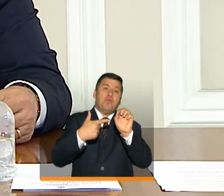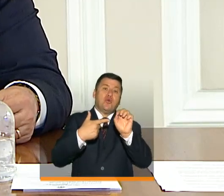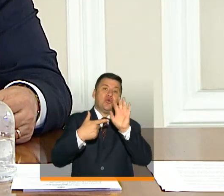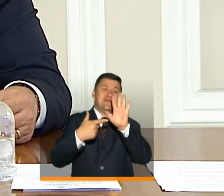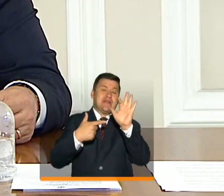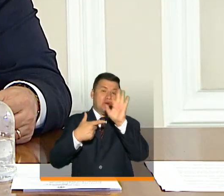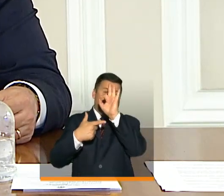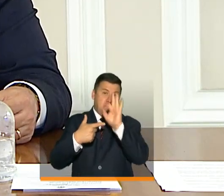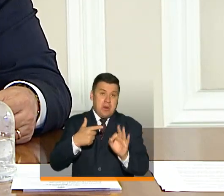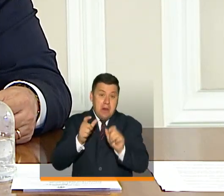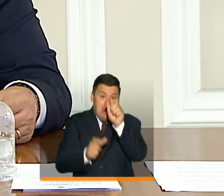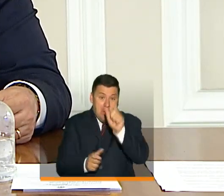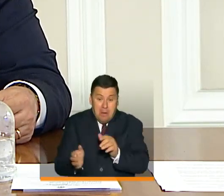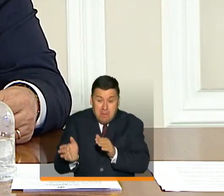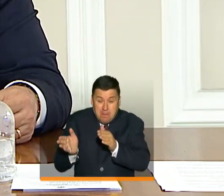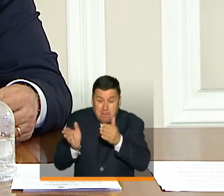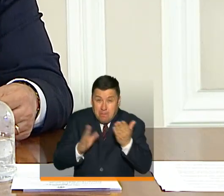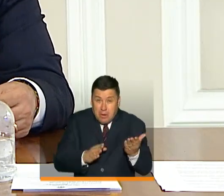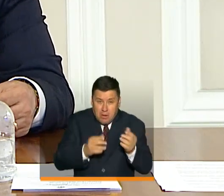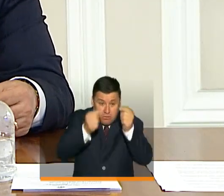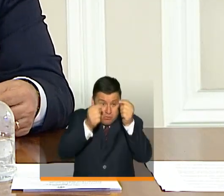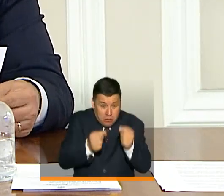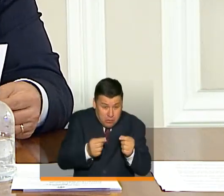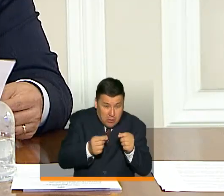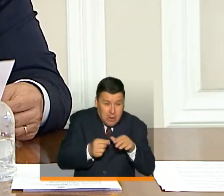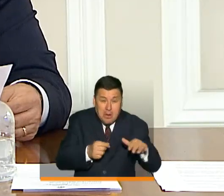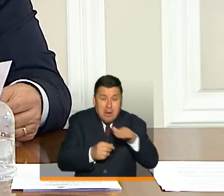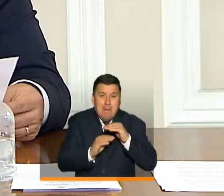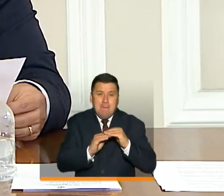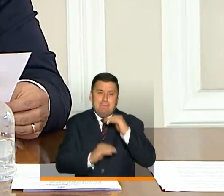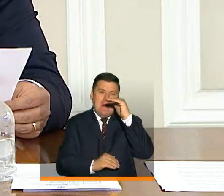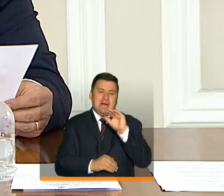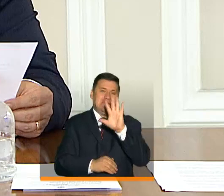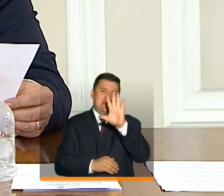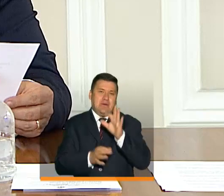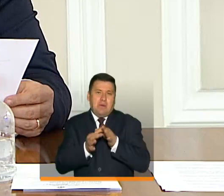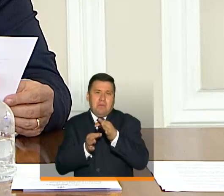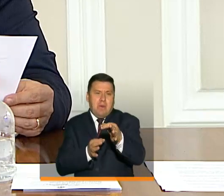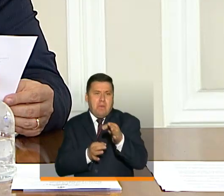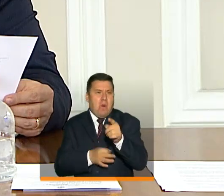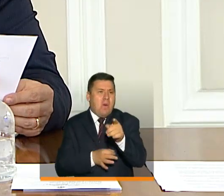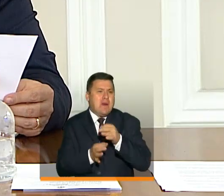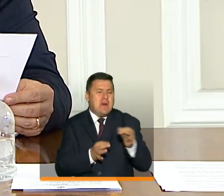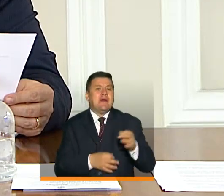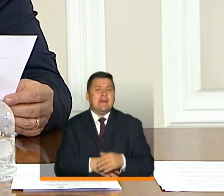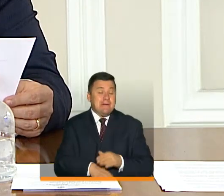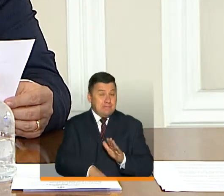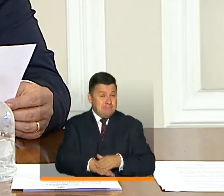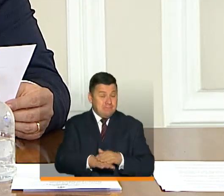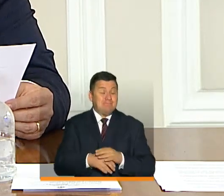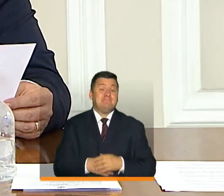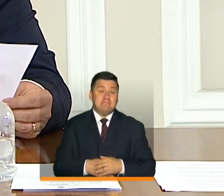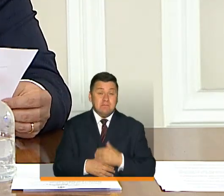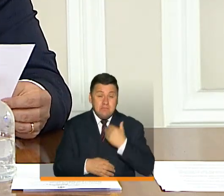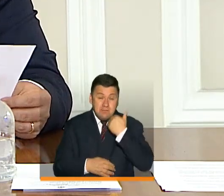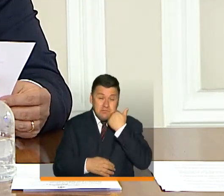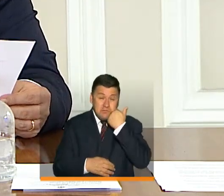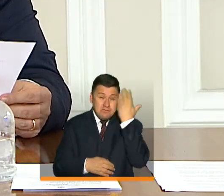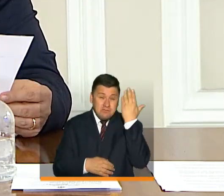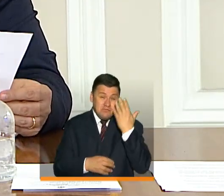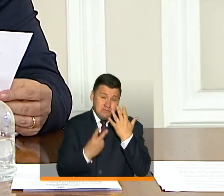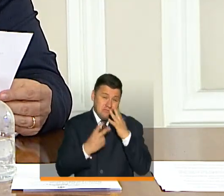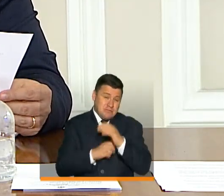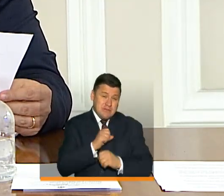68.5% de las muertes registradas el día de hoy están concentrados en 5 municipios. Y quiero destacar que los mayores